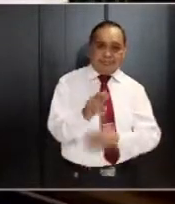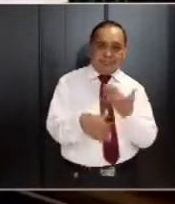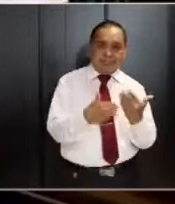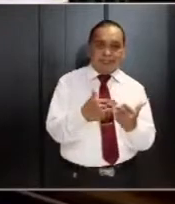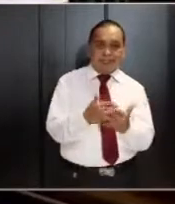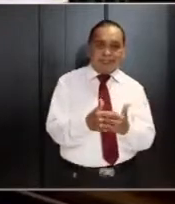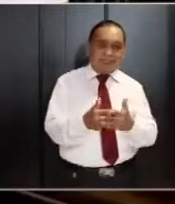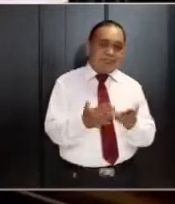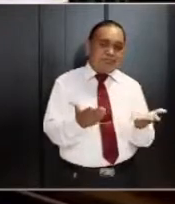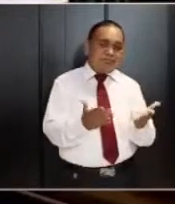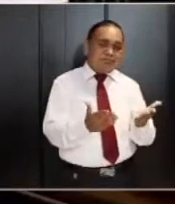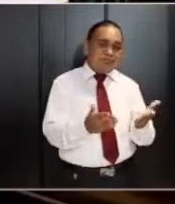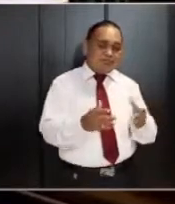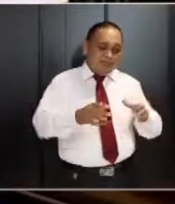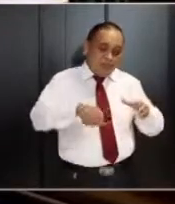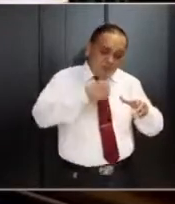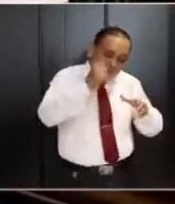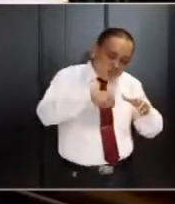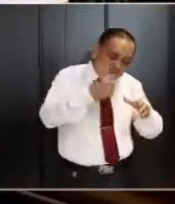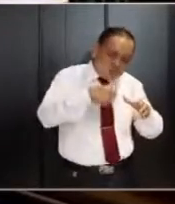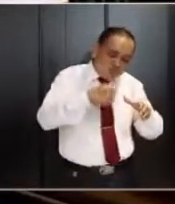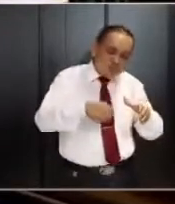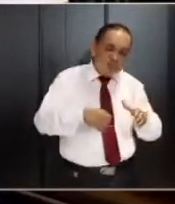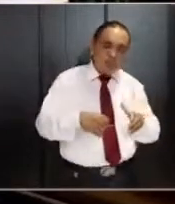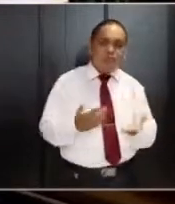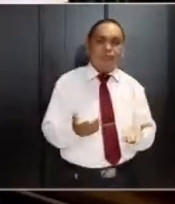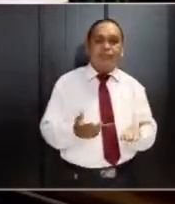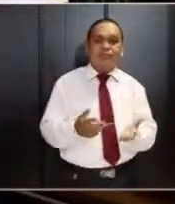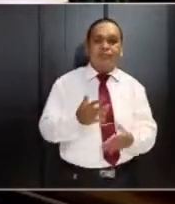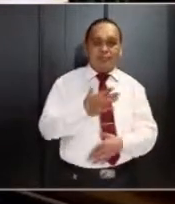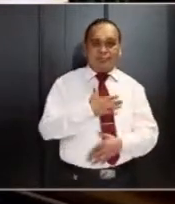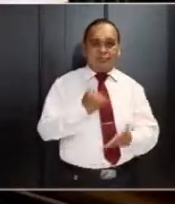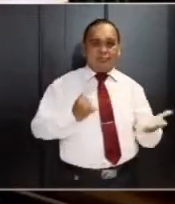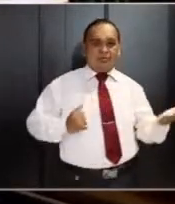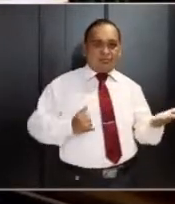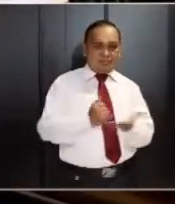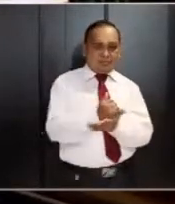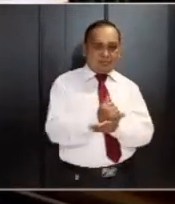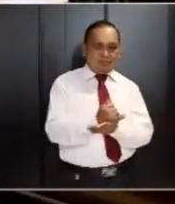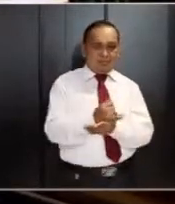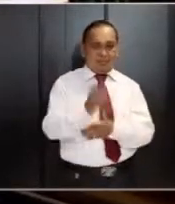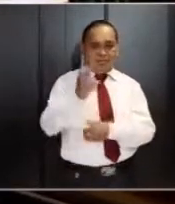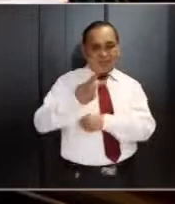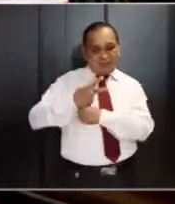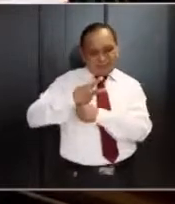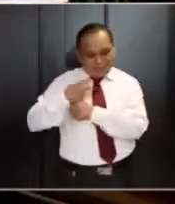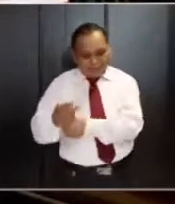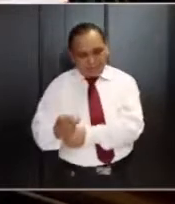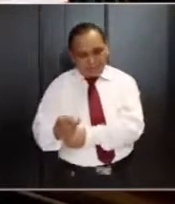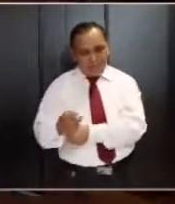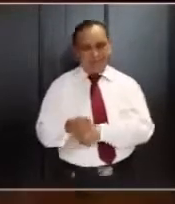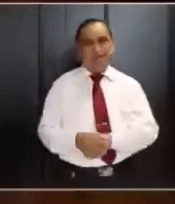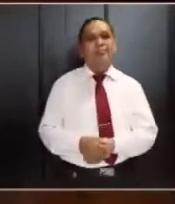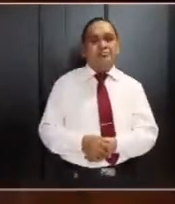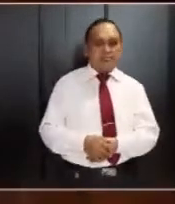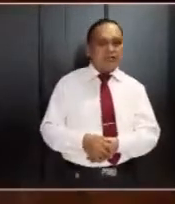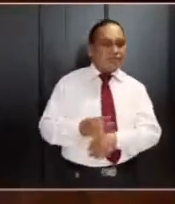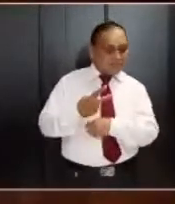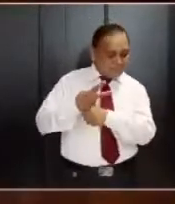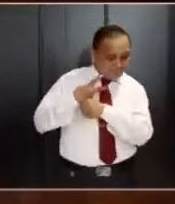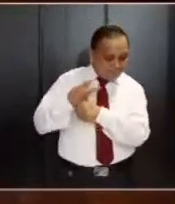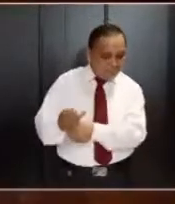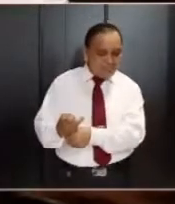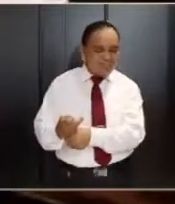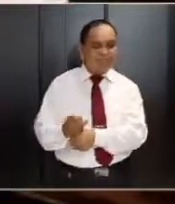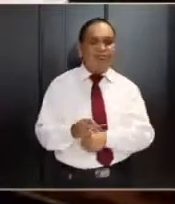cuando inauguremos el primero, lo voy a hacer por aquí, por tu decisión. Y me invita. Y te invito. Eso, en eso vamos a